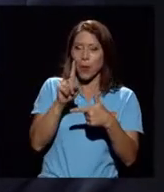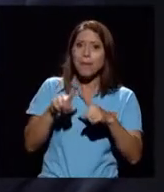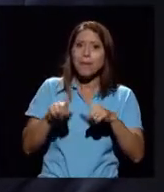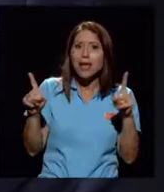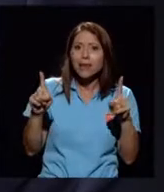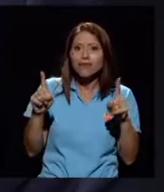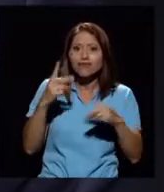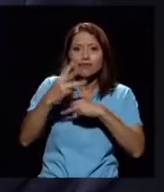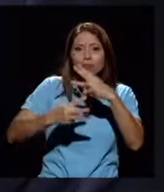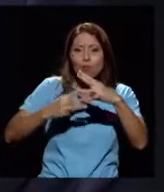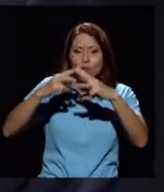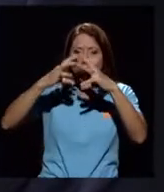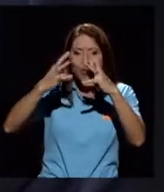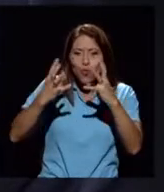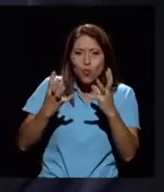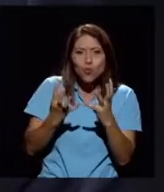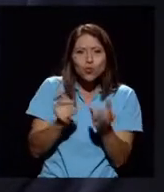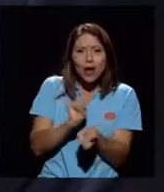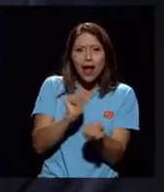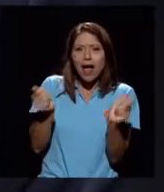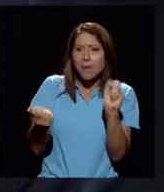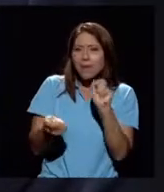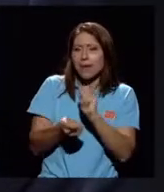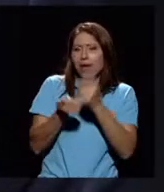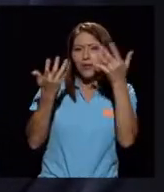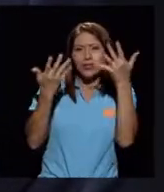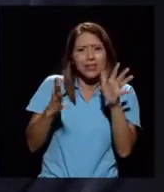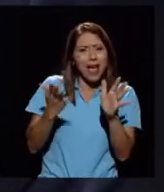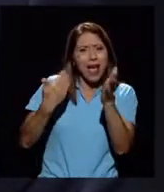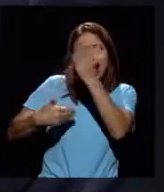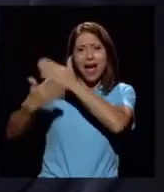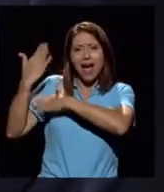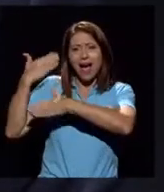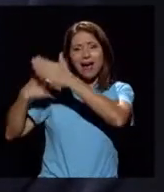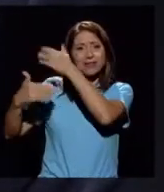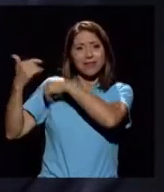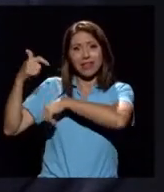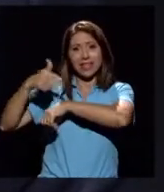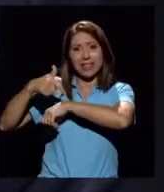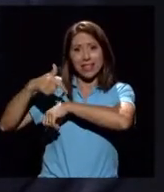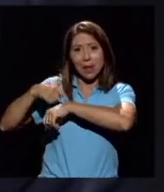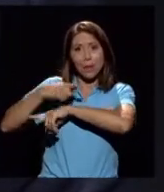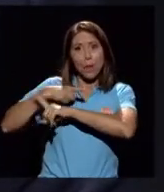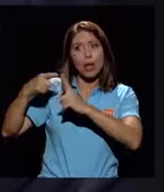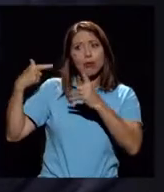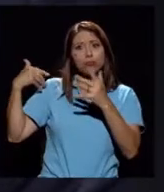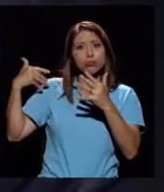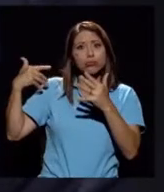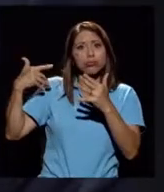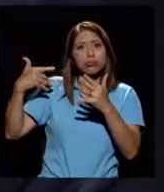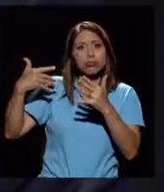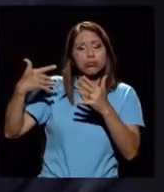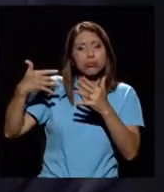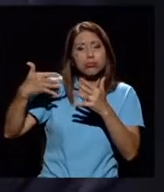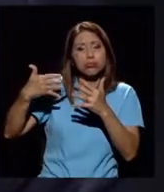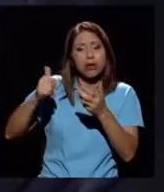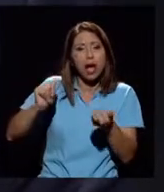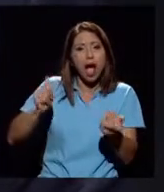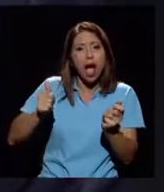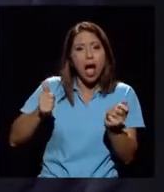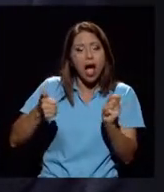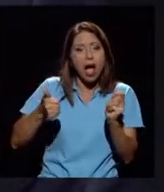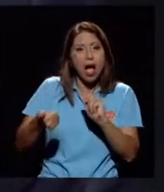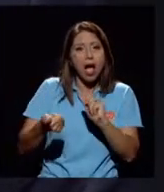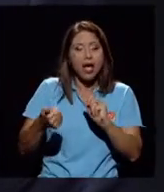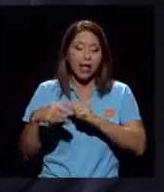mundo ha cambiado el mundo ha cambiado hace ya bastante tiempo pero está cambiando todavía ahora y el país me parece que